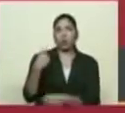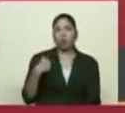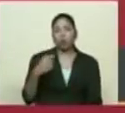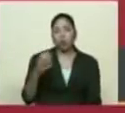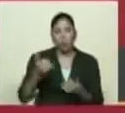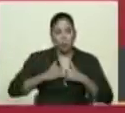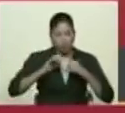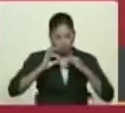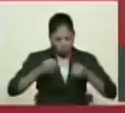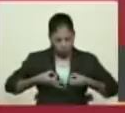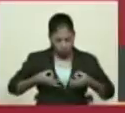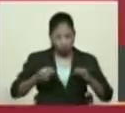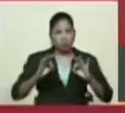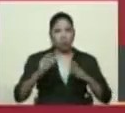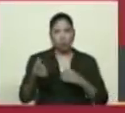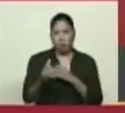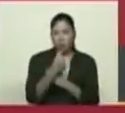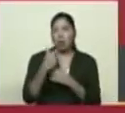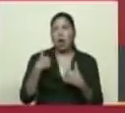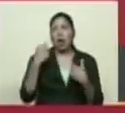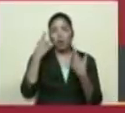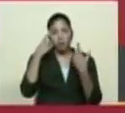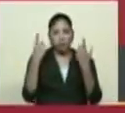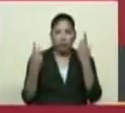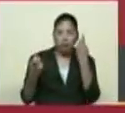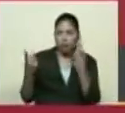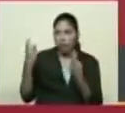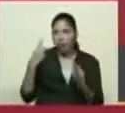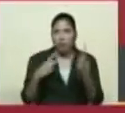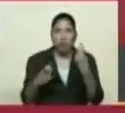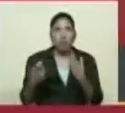autocrítica para la acción constructiva.